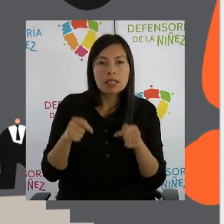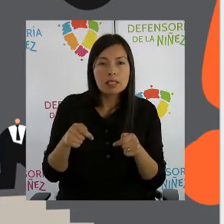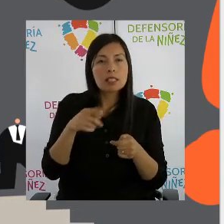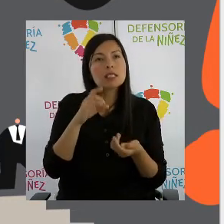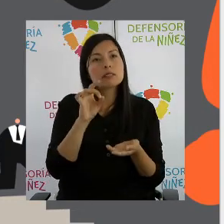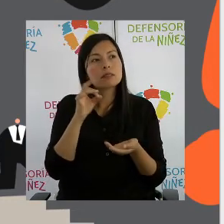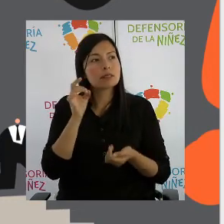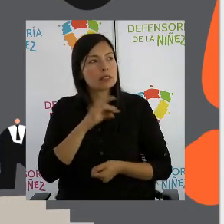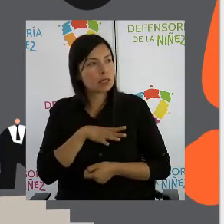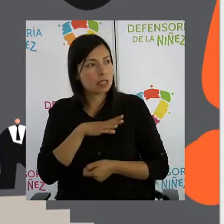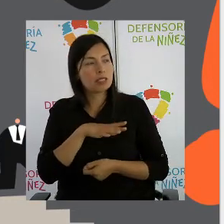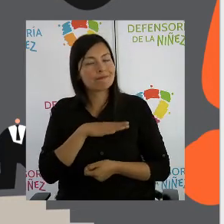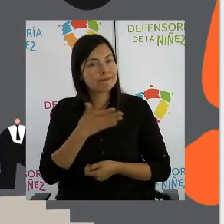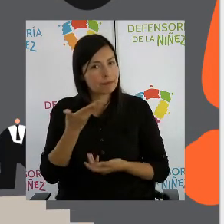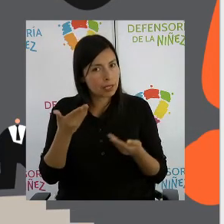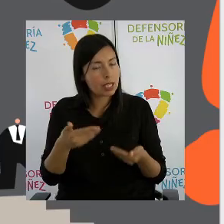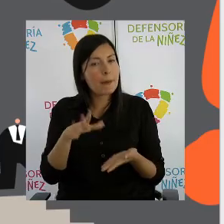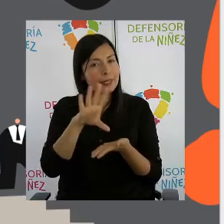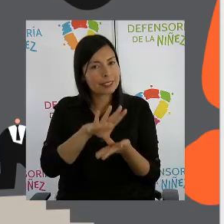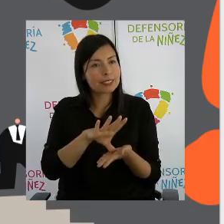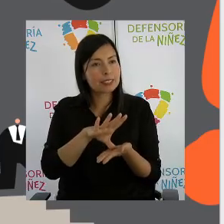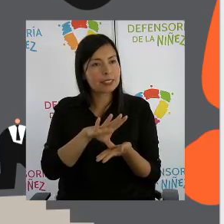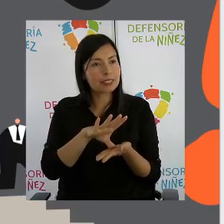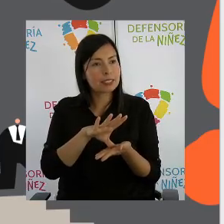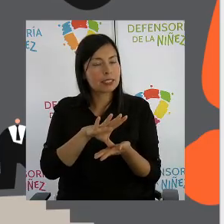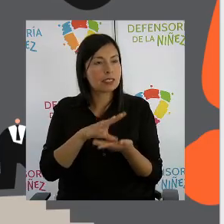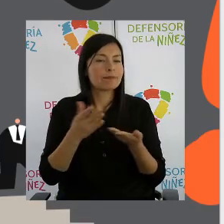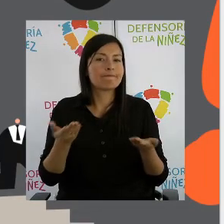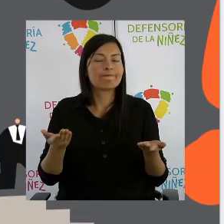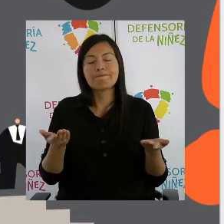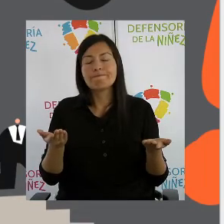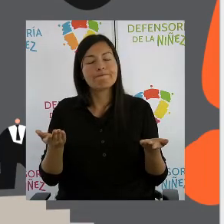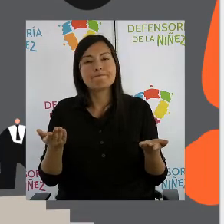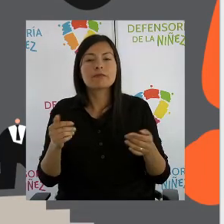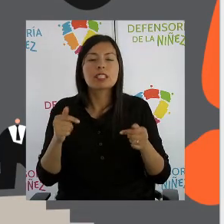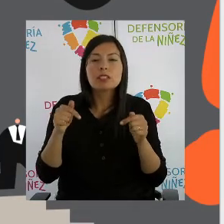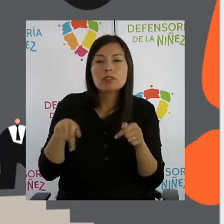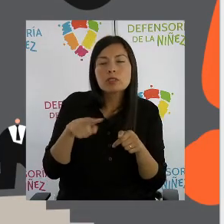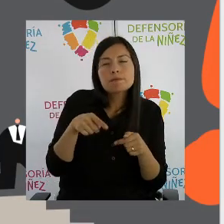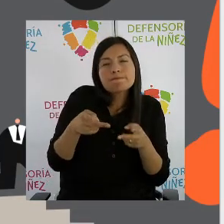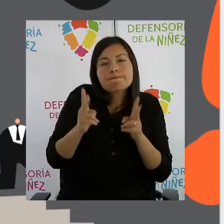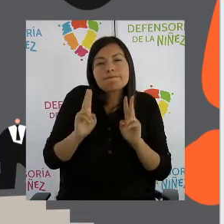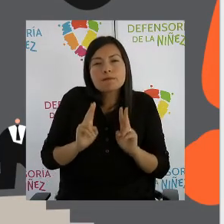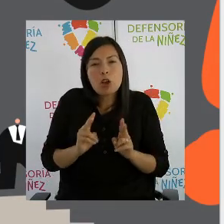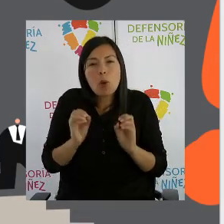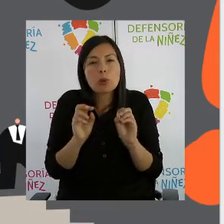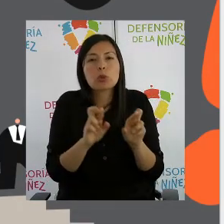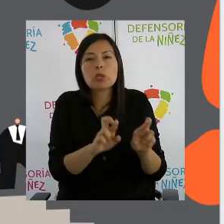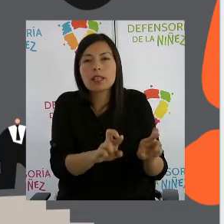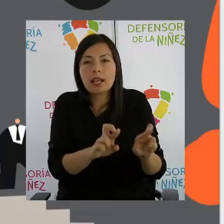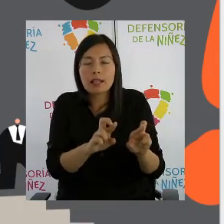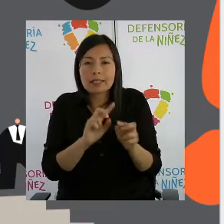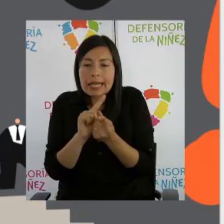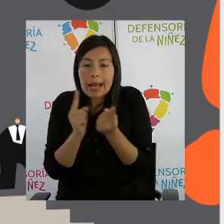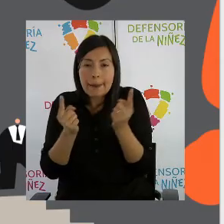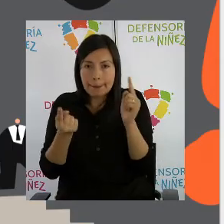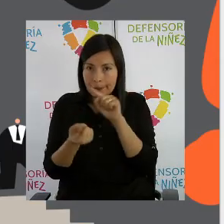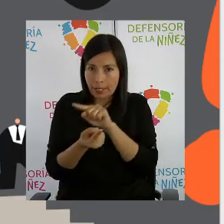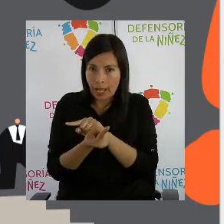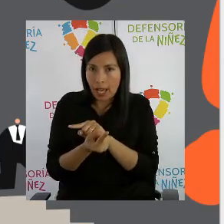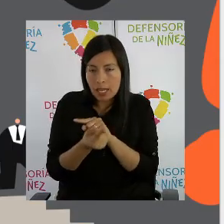otro, pero menos en el que uno habita, también de alguna manera nos permita tener la oportunidad de cambiar las cosas y